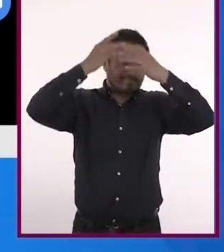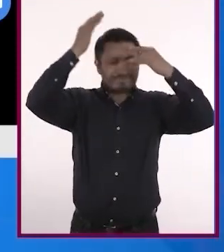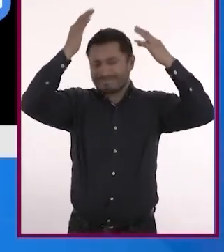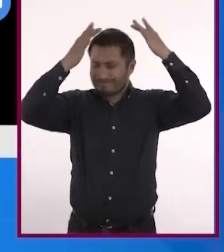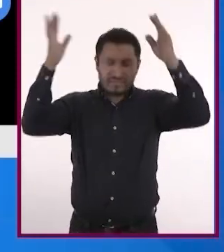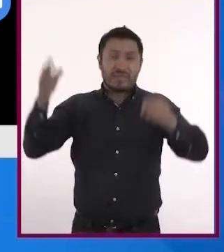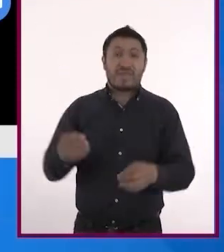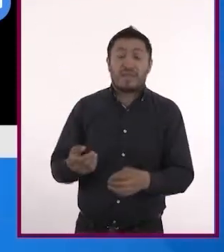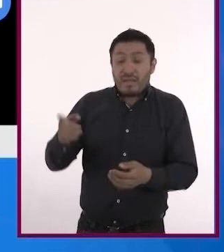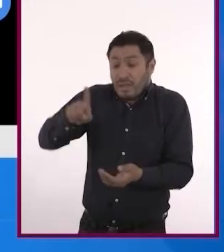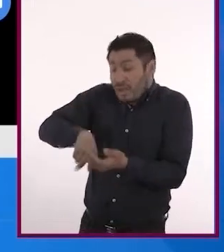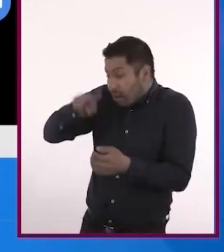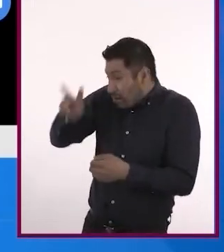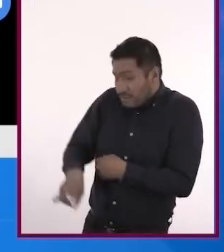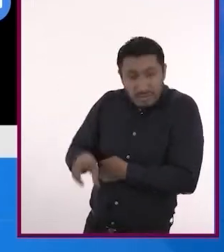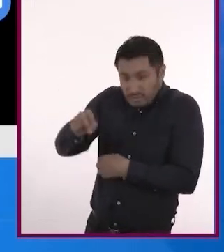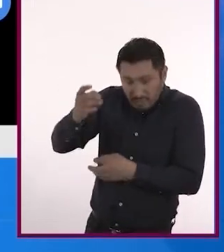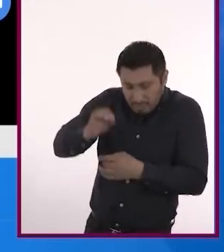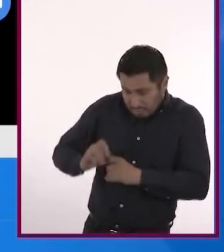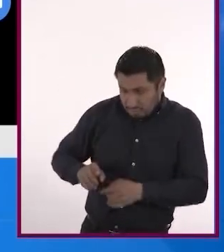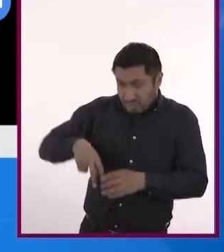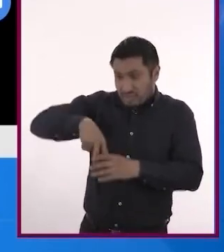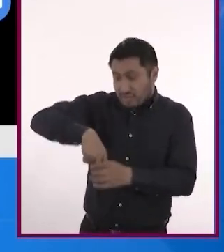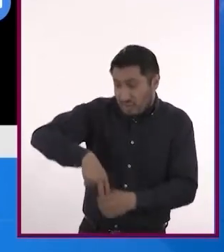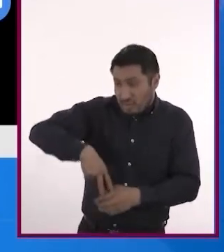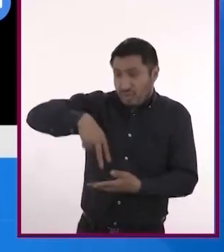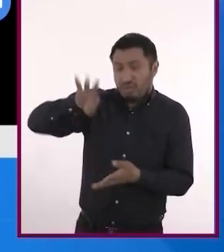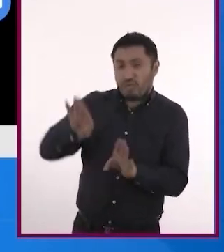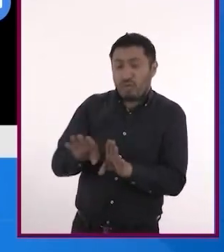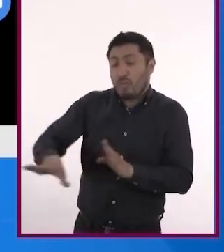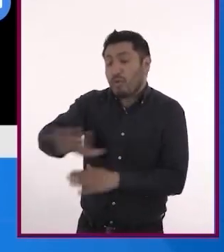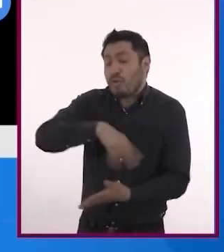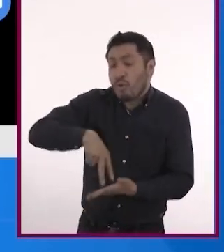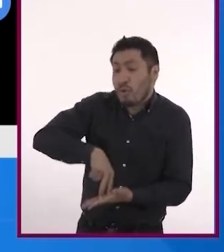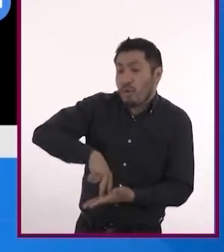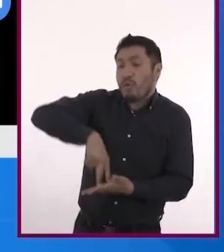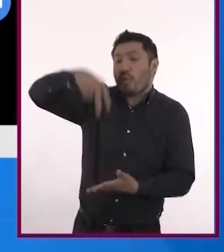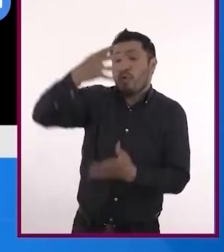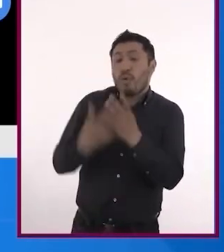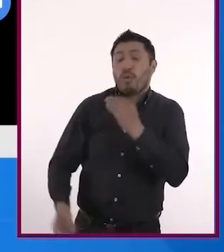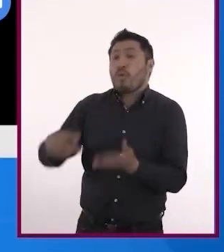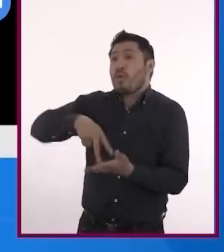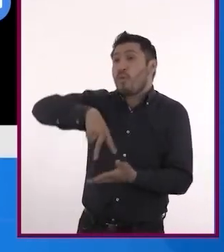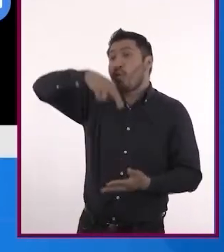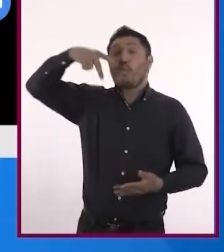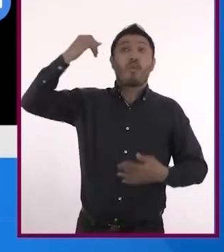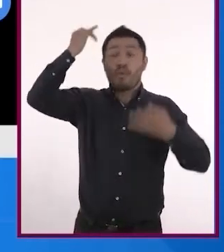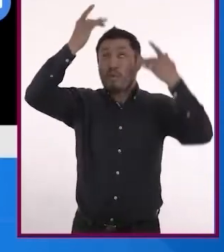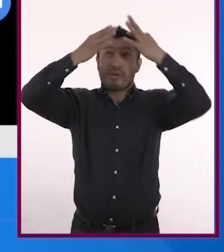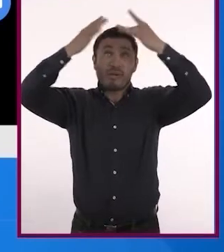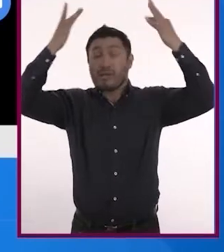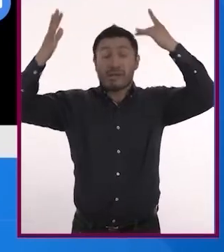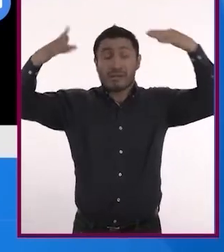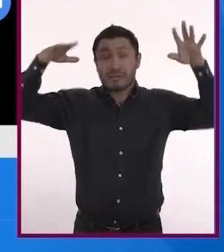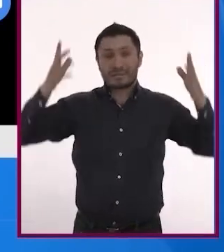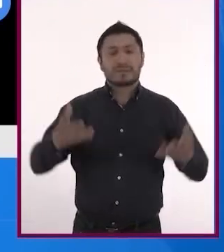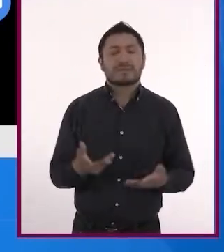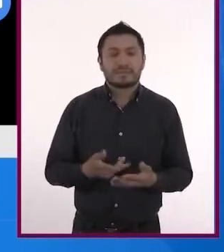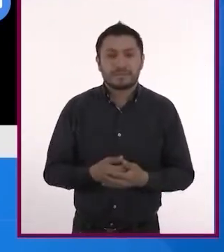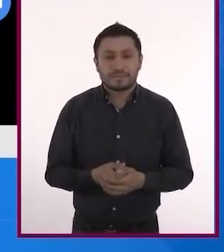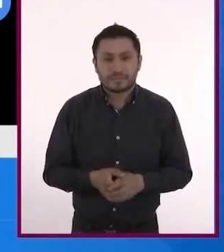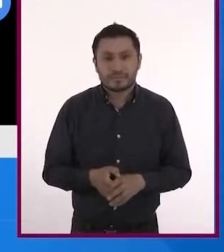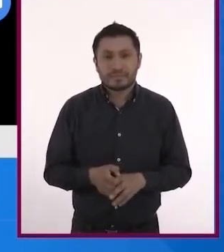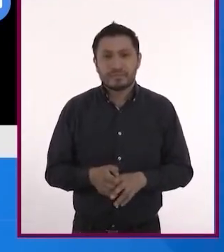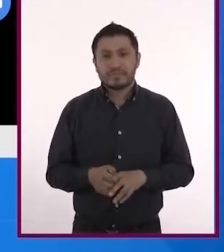la realidad, puede durar un periodo de tiempo. Pero no es que una persona que